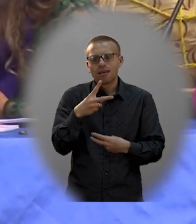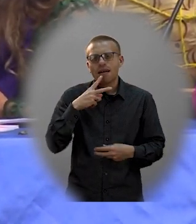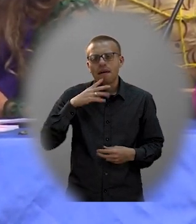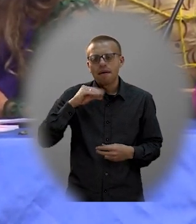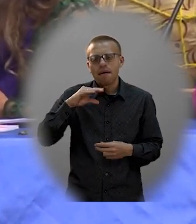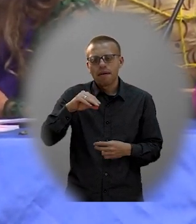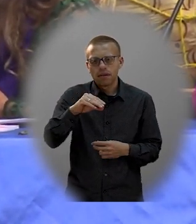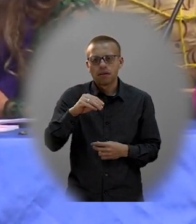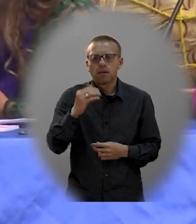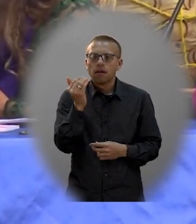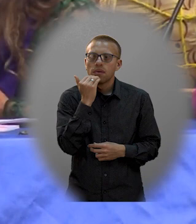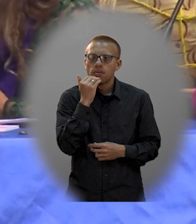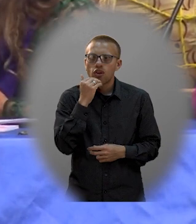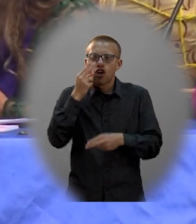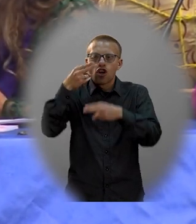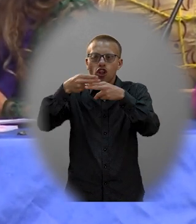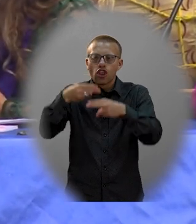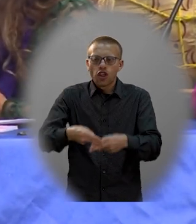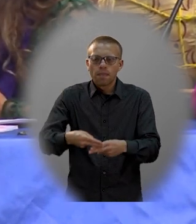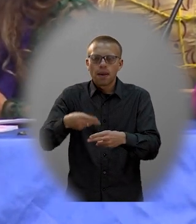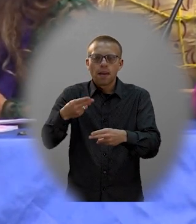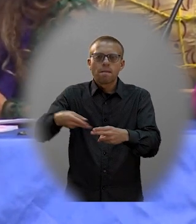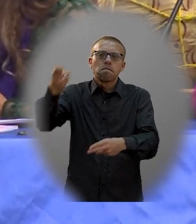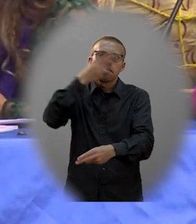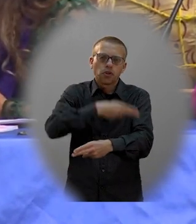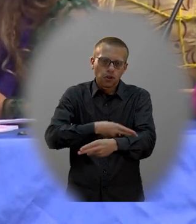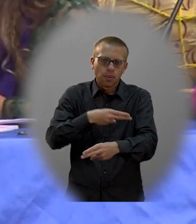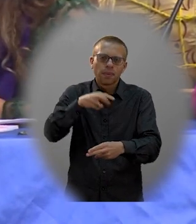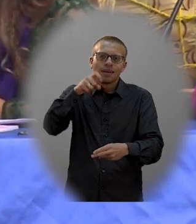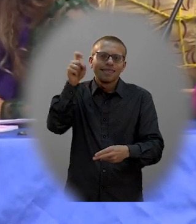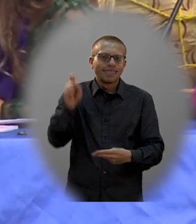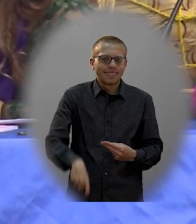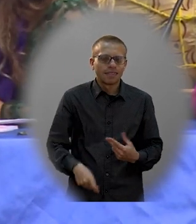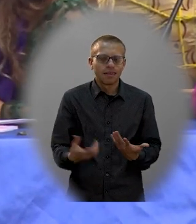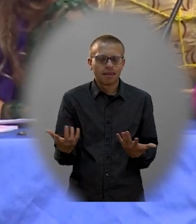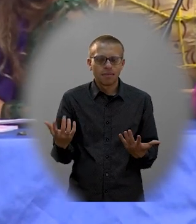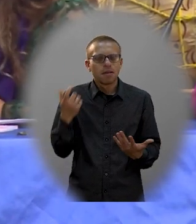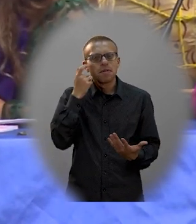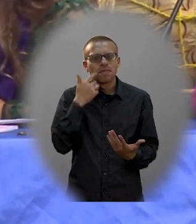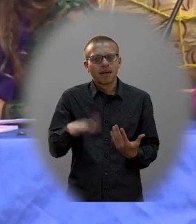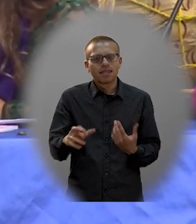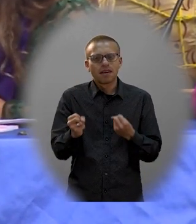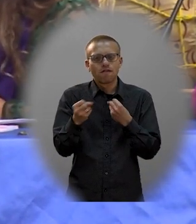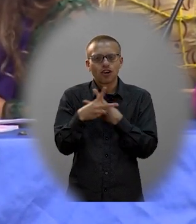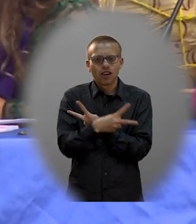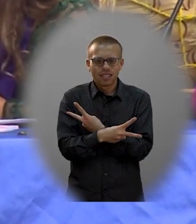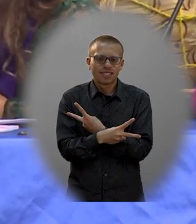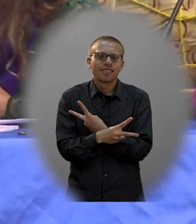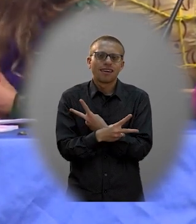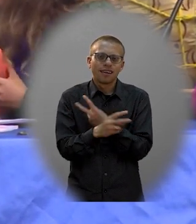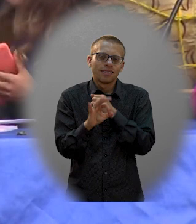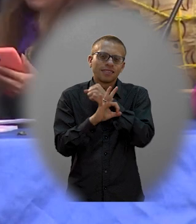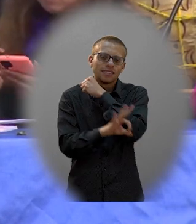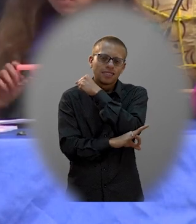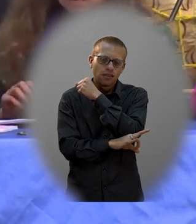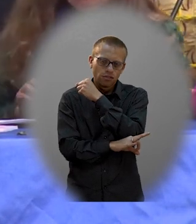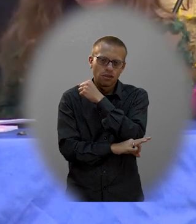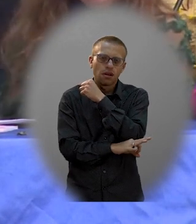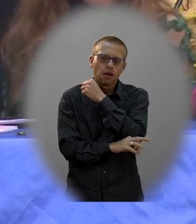los nombres identitarios y los pronombres, que esto sea visto como una violencia psicológica y como una violencia verbal